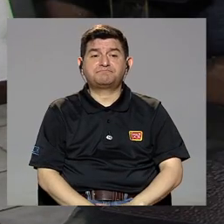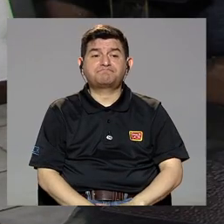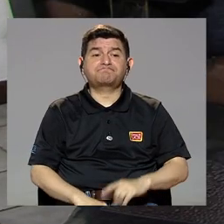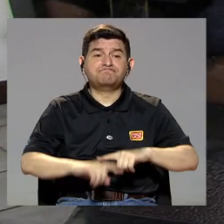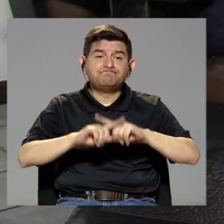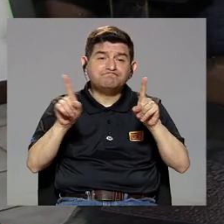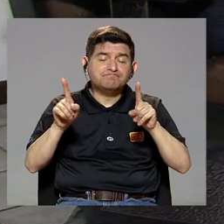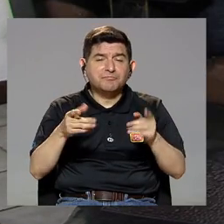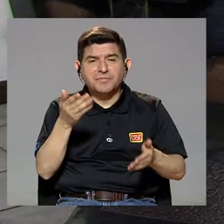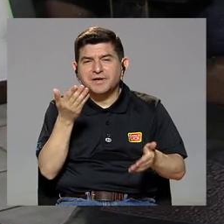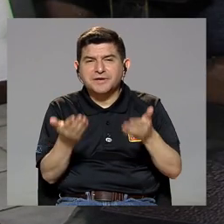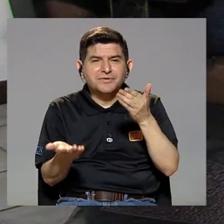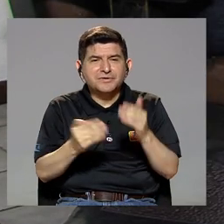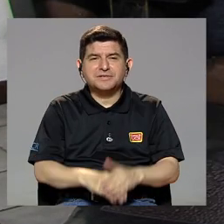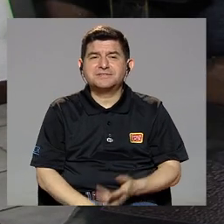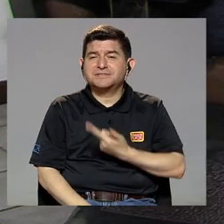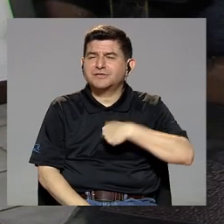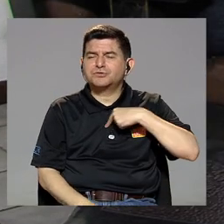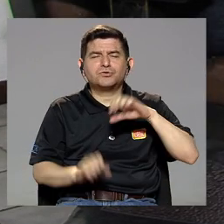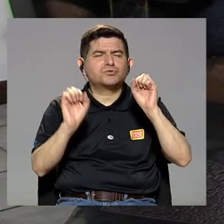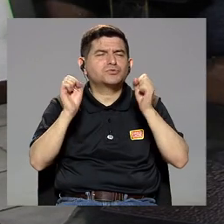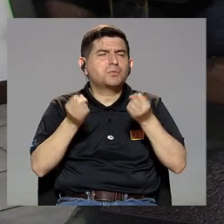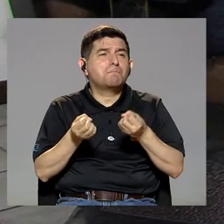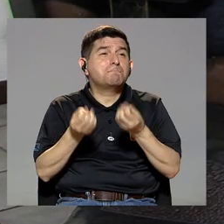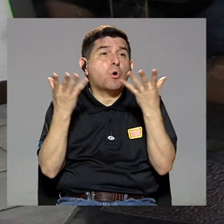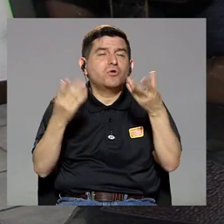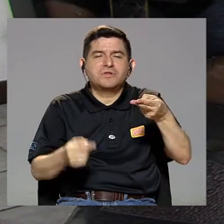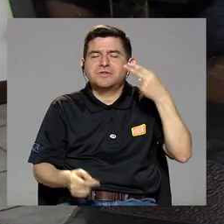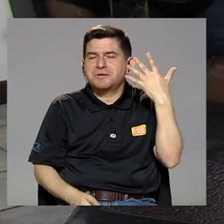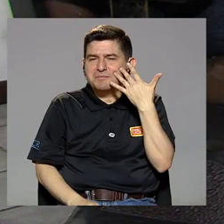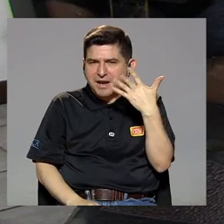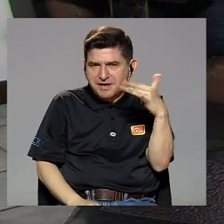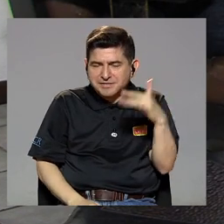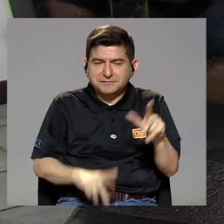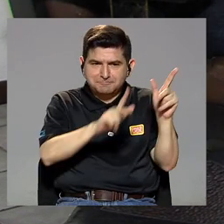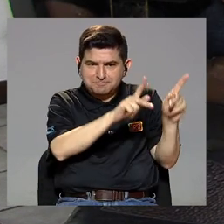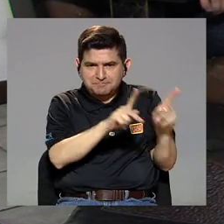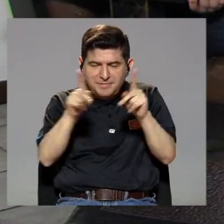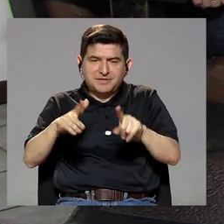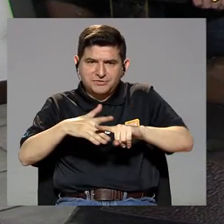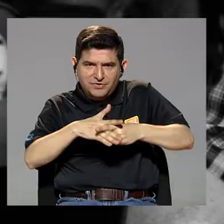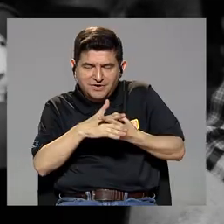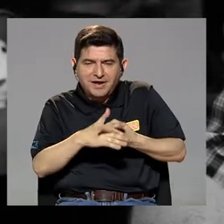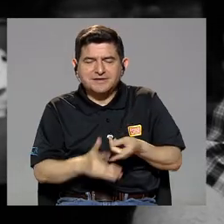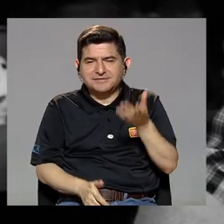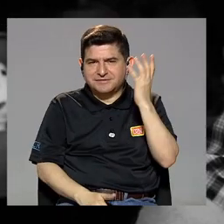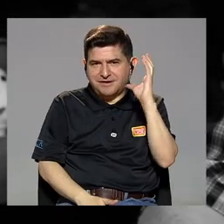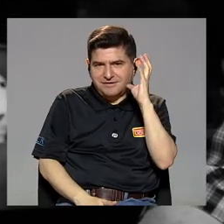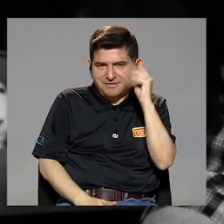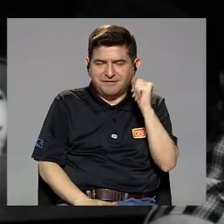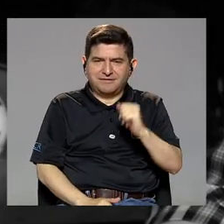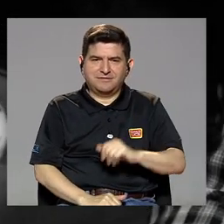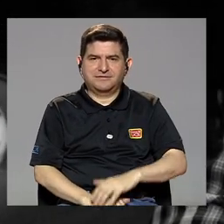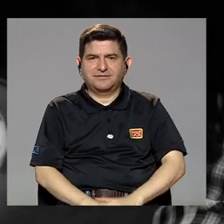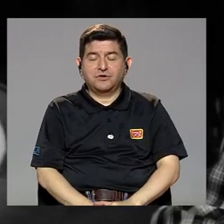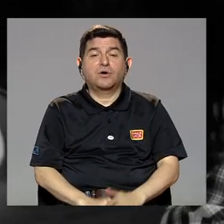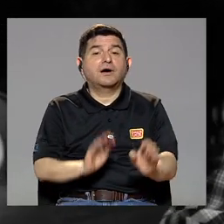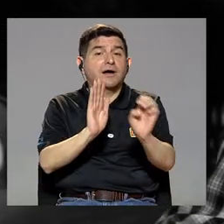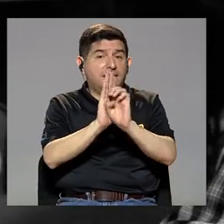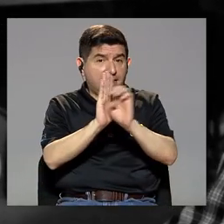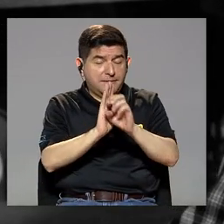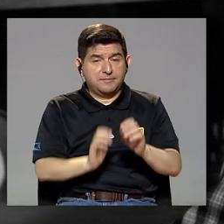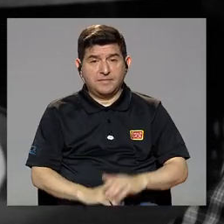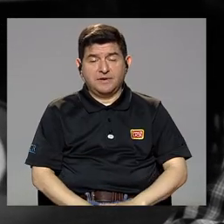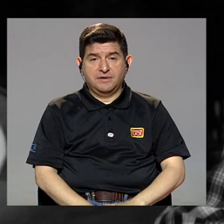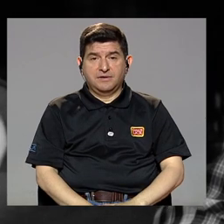podríamos contar muchas historias parecidas de gente que comenzó en la radio por ejemplo